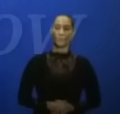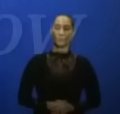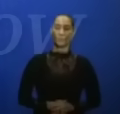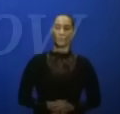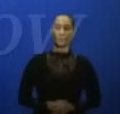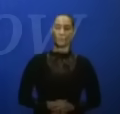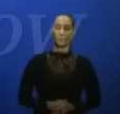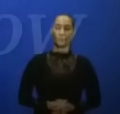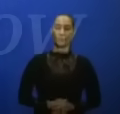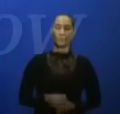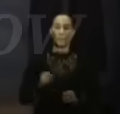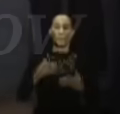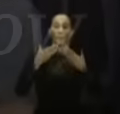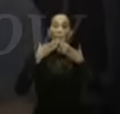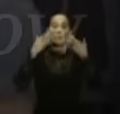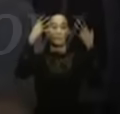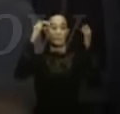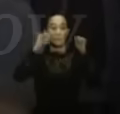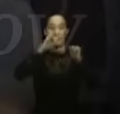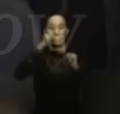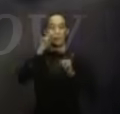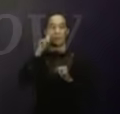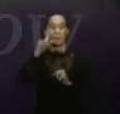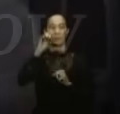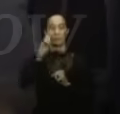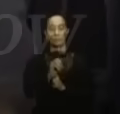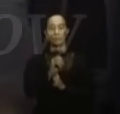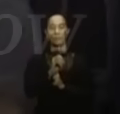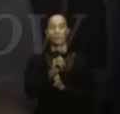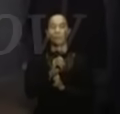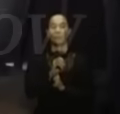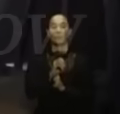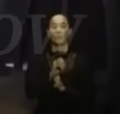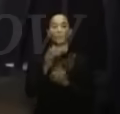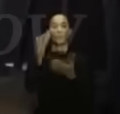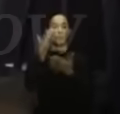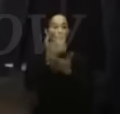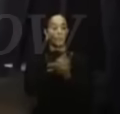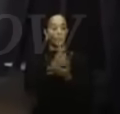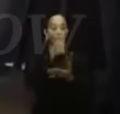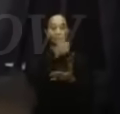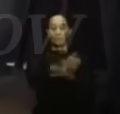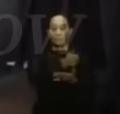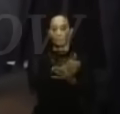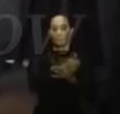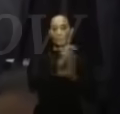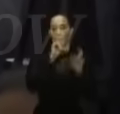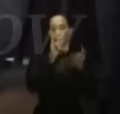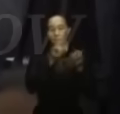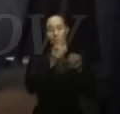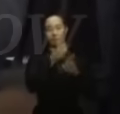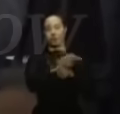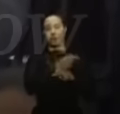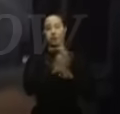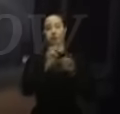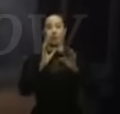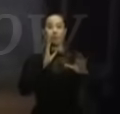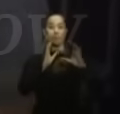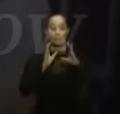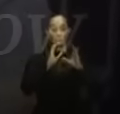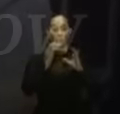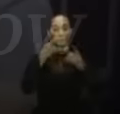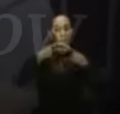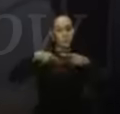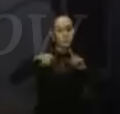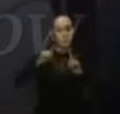A ver, ok. Gracias, presidente. Julio Caraballo de Noticias SIN. Aprovechando ese mismo hilo ahí, una comunicación que